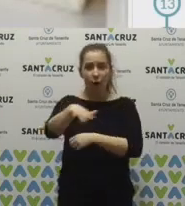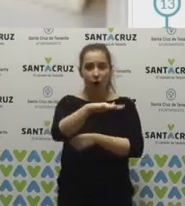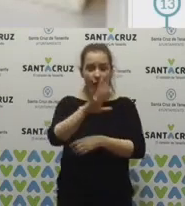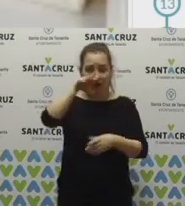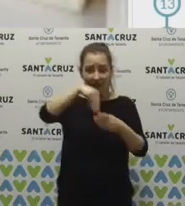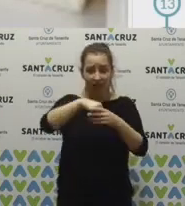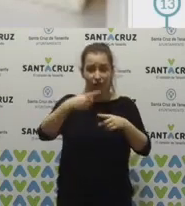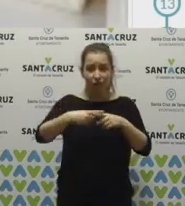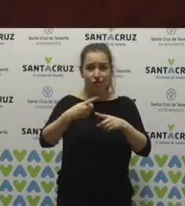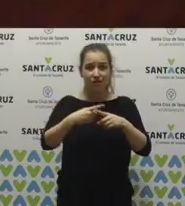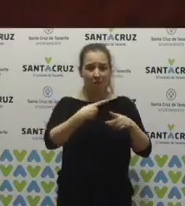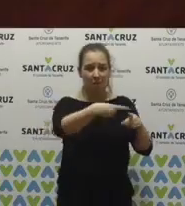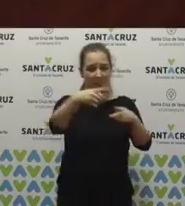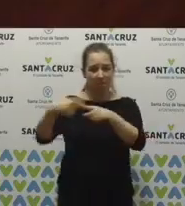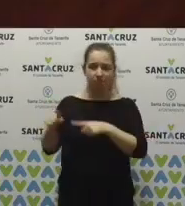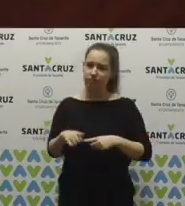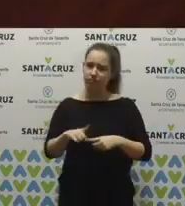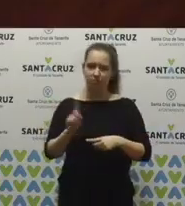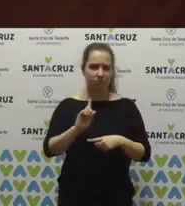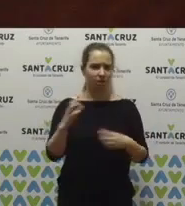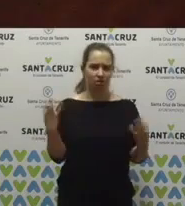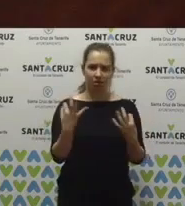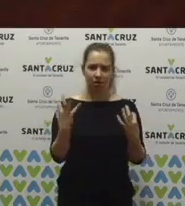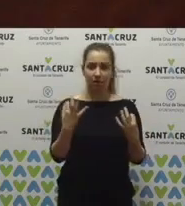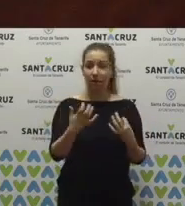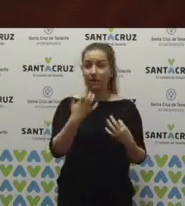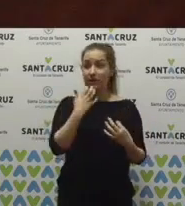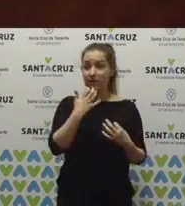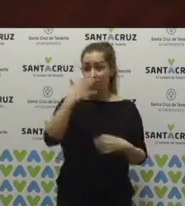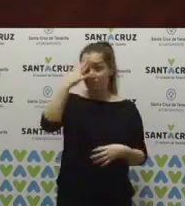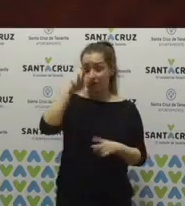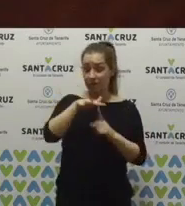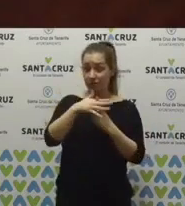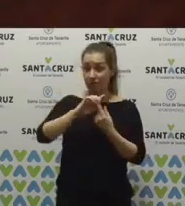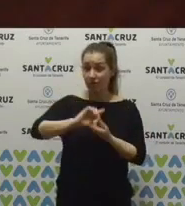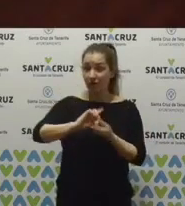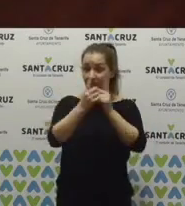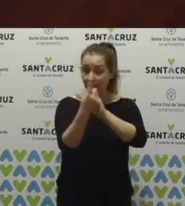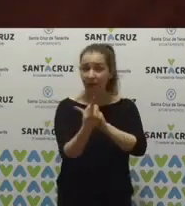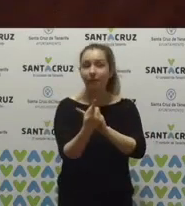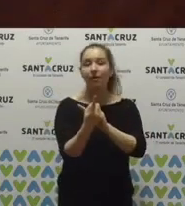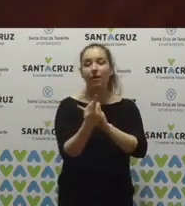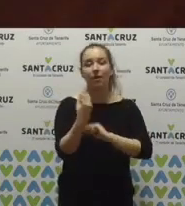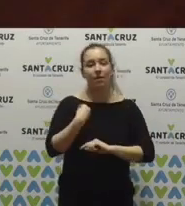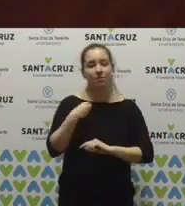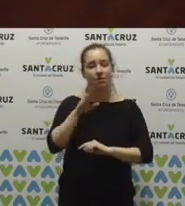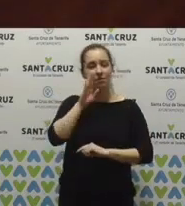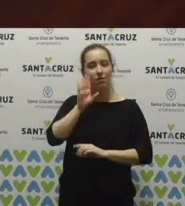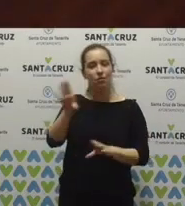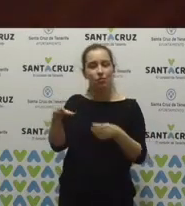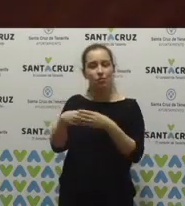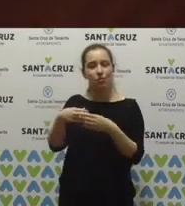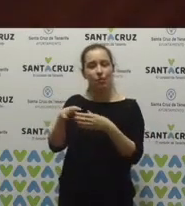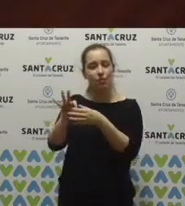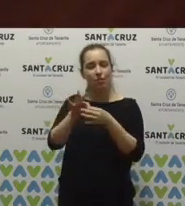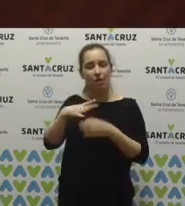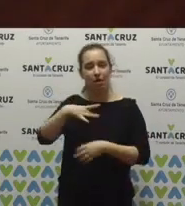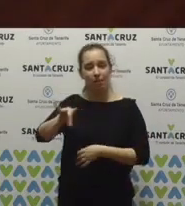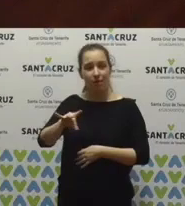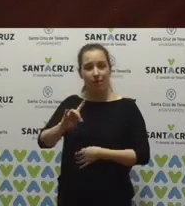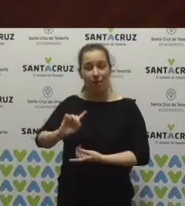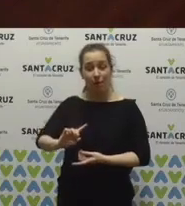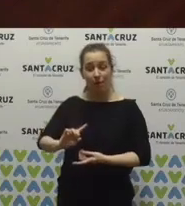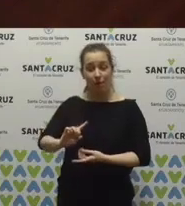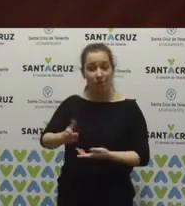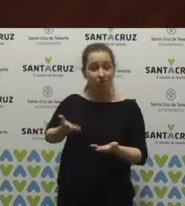en el caso de que se cambiara se haría como plantea el grupo de unidad podemos con una tarjeta